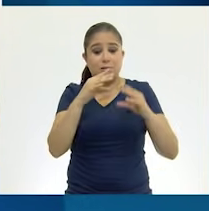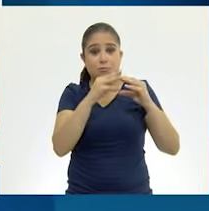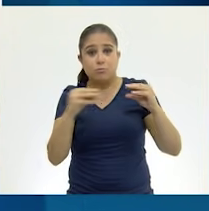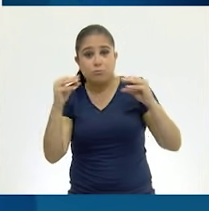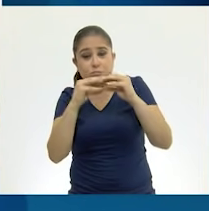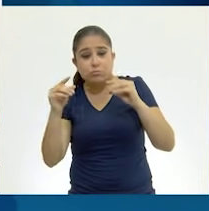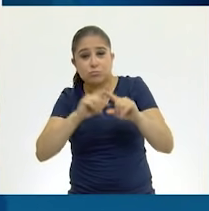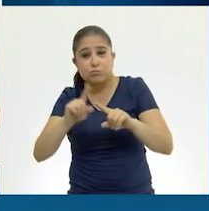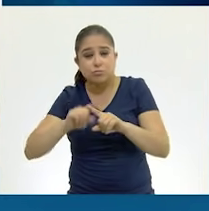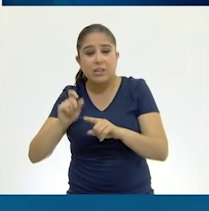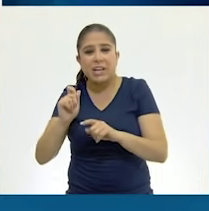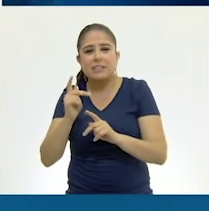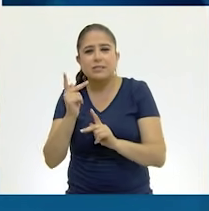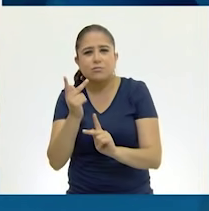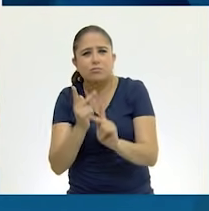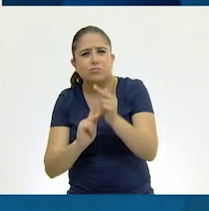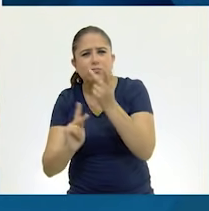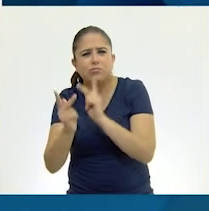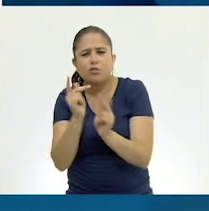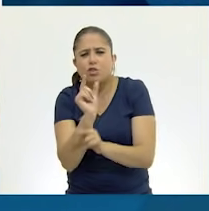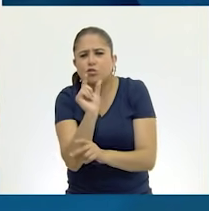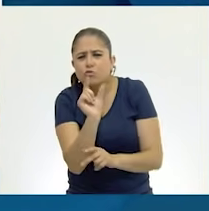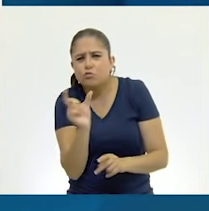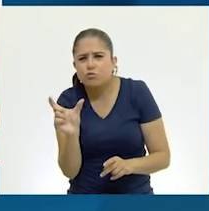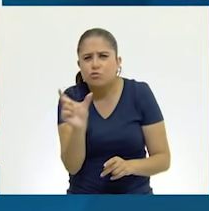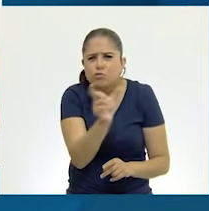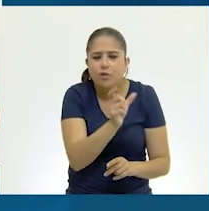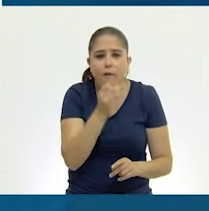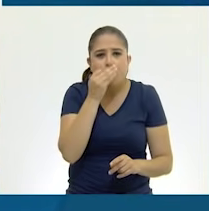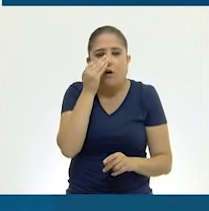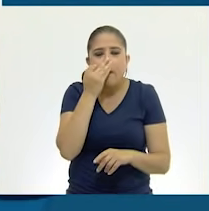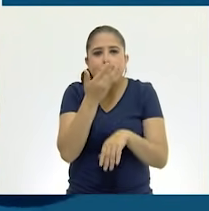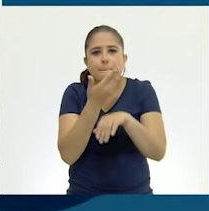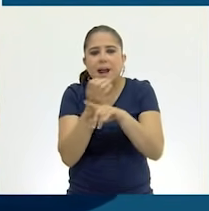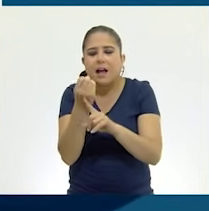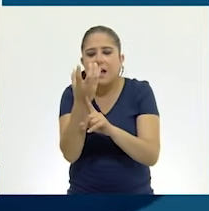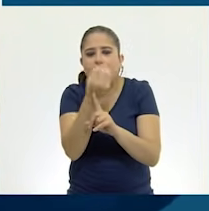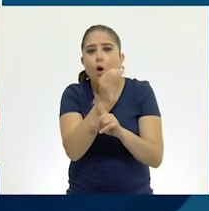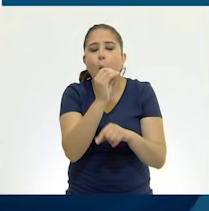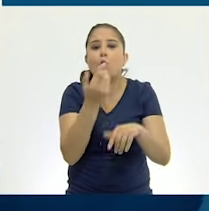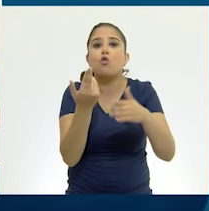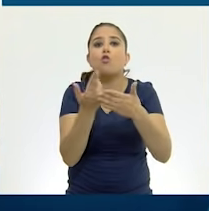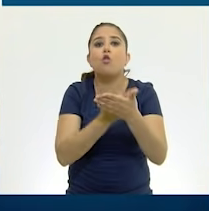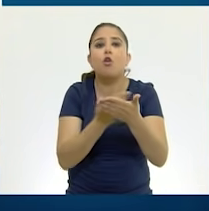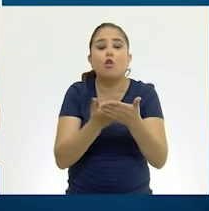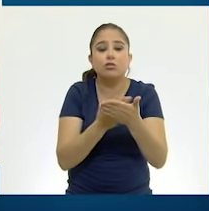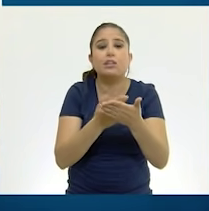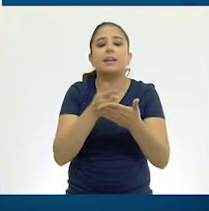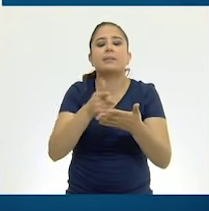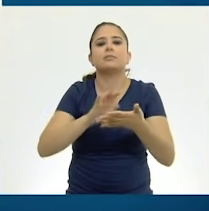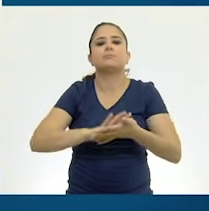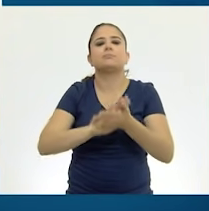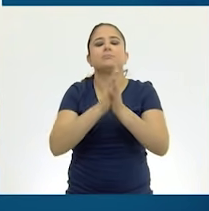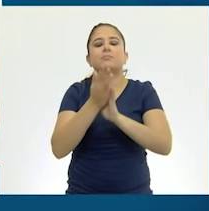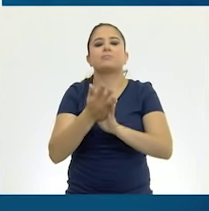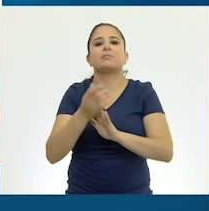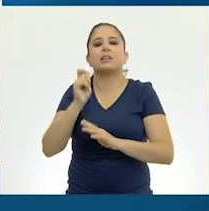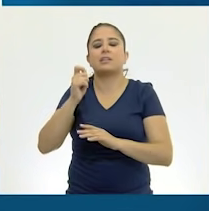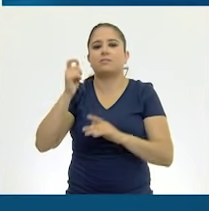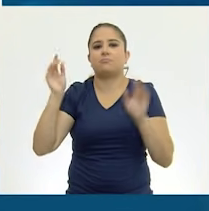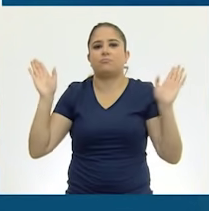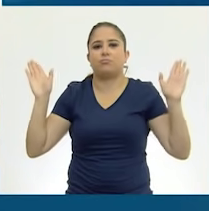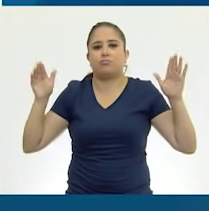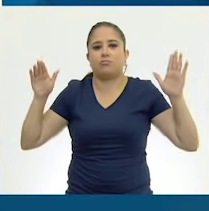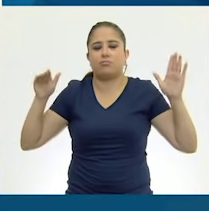son hierbas o arbustos pequeños con flores blancas o rosadas, polinizadas por insectos